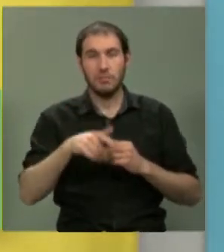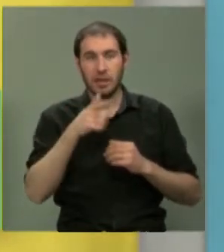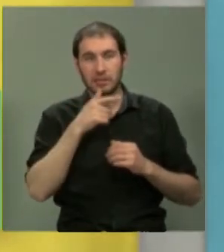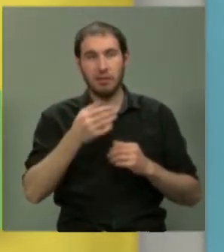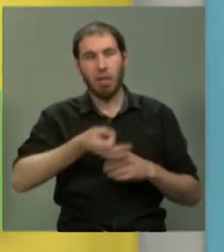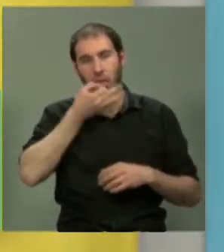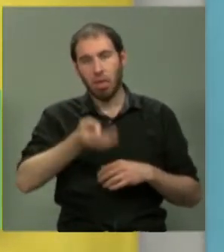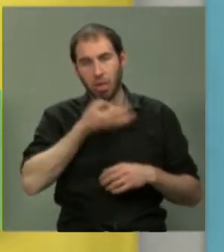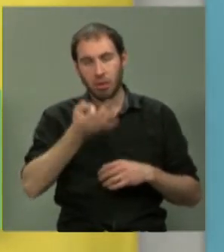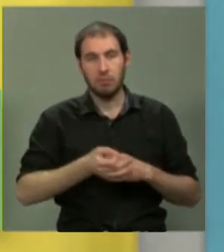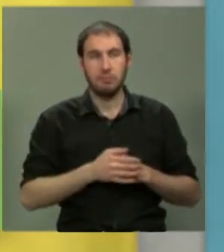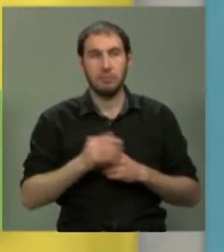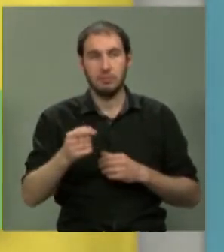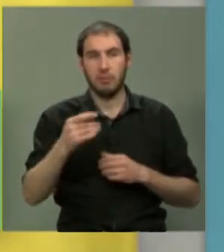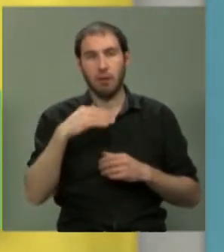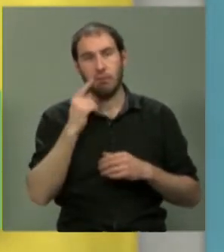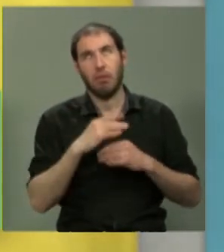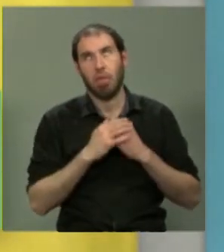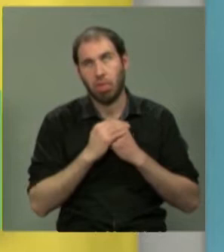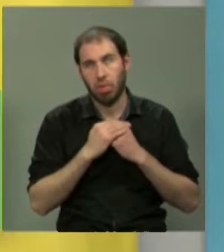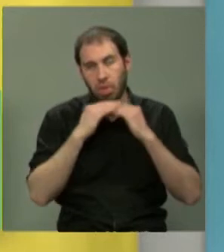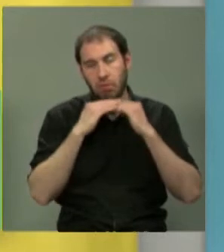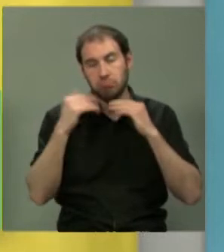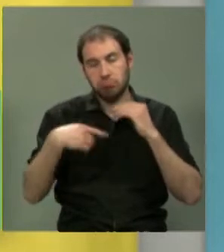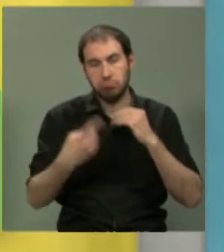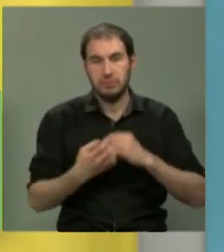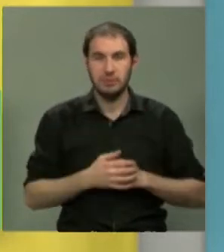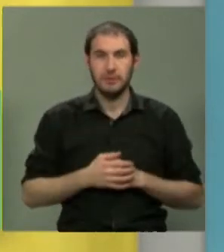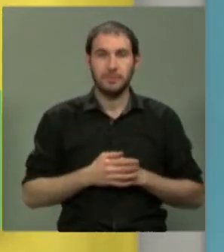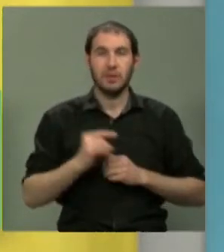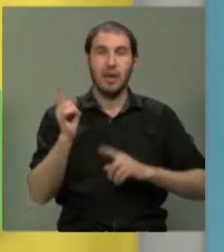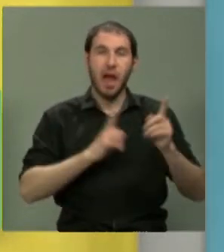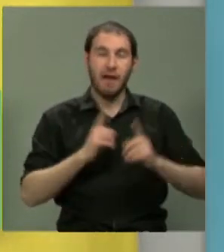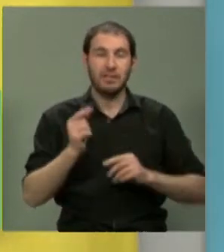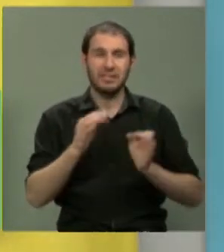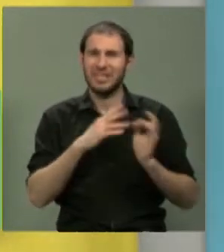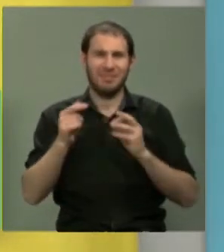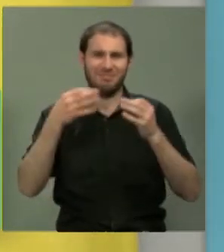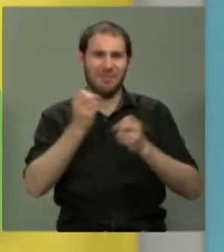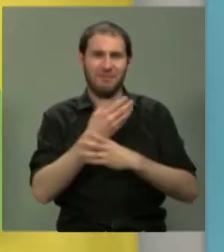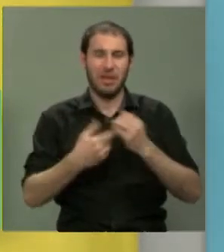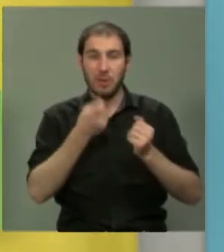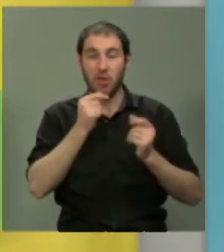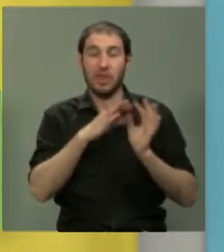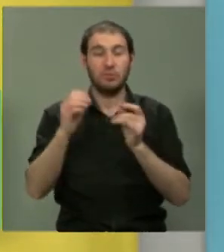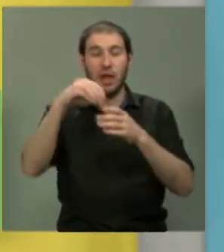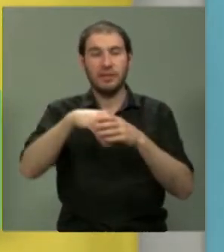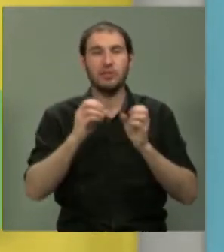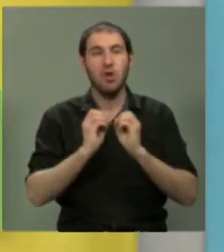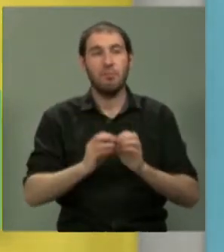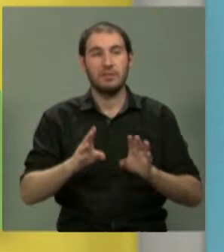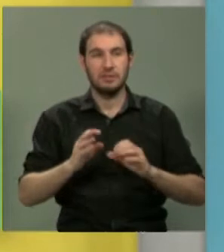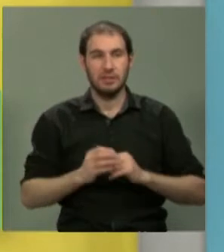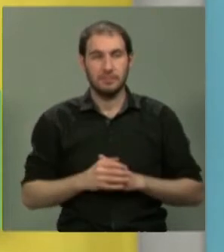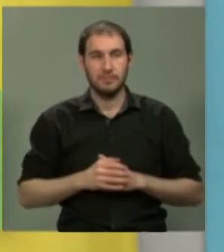labia que te los tenés que fumar a veces. Se pierde la seriedad de la discusión cuando en el medio de la discusión empezamos